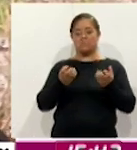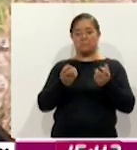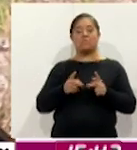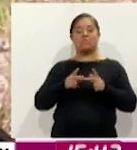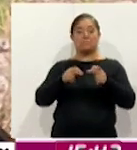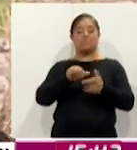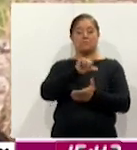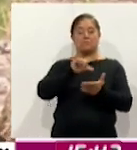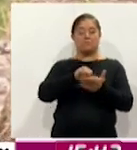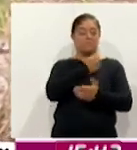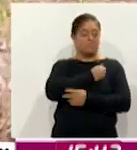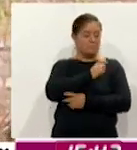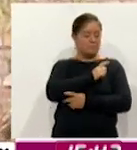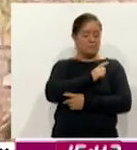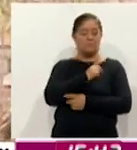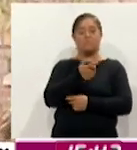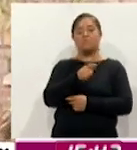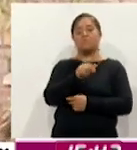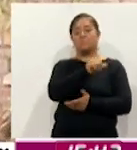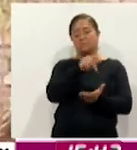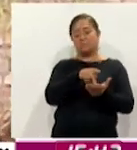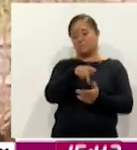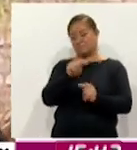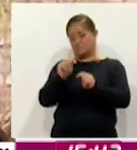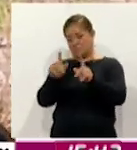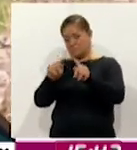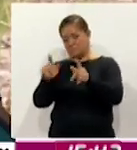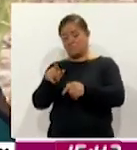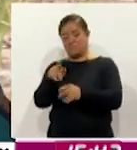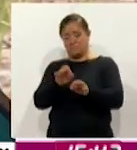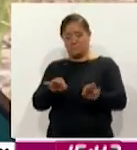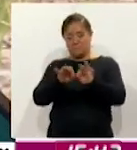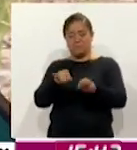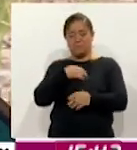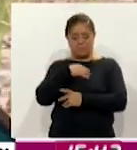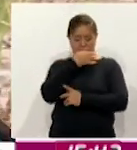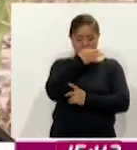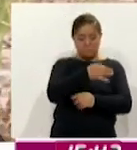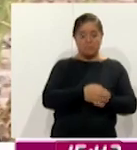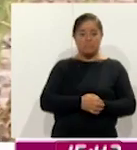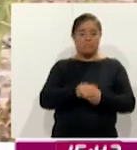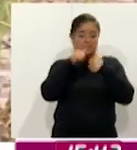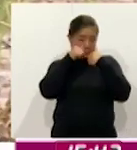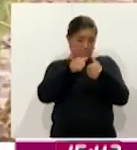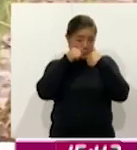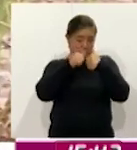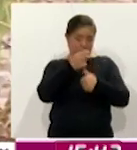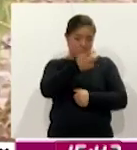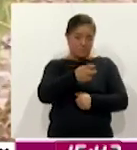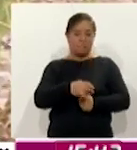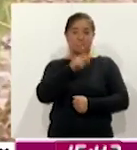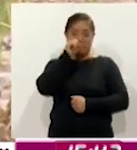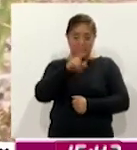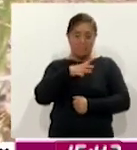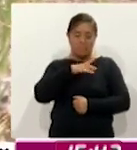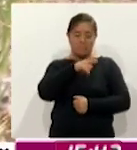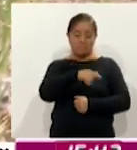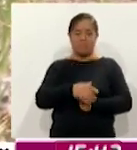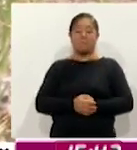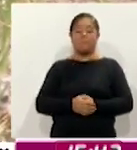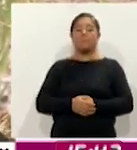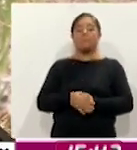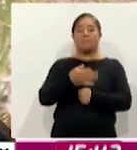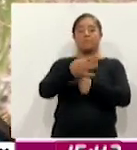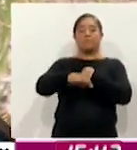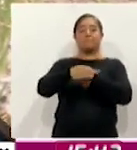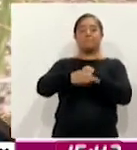Centro de Salud Urbano de Pisaco y de Tlaxcala. Pero es importante mencionar que la atención también se da todos los fines de